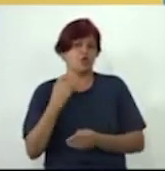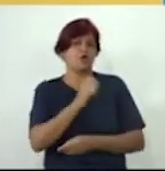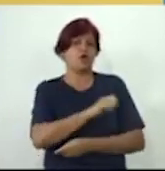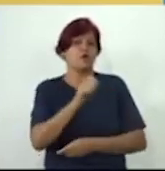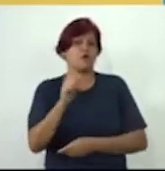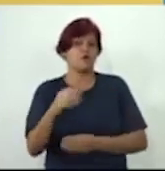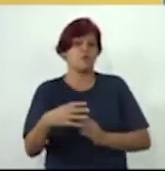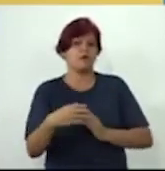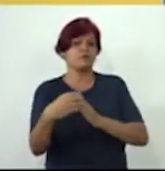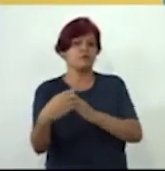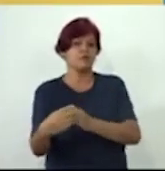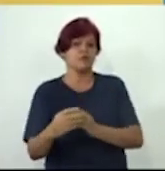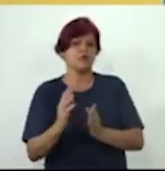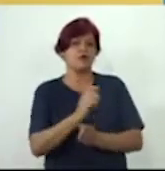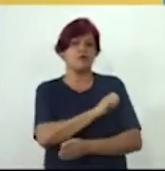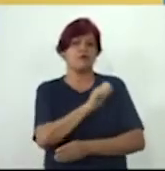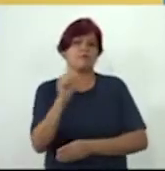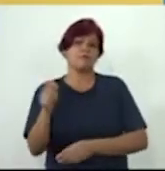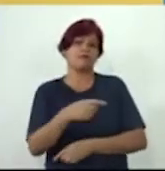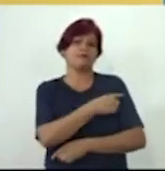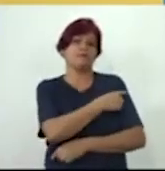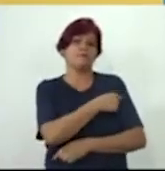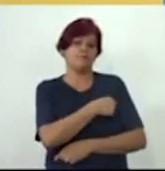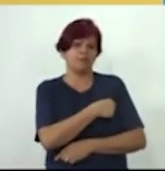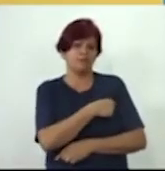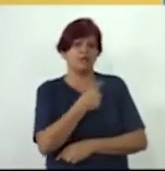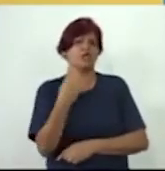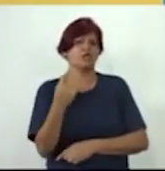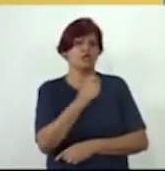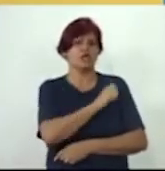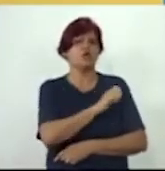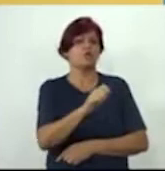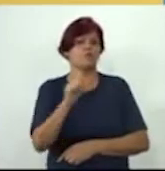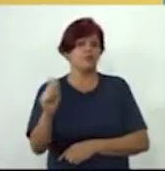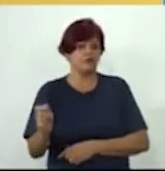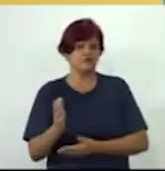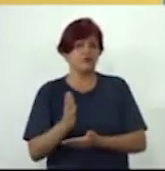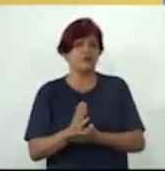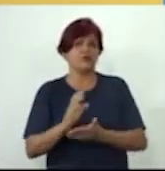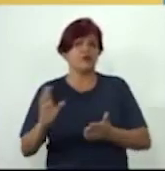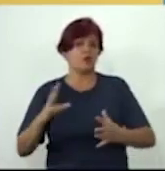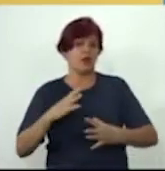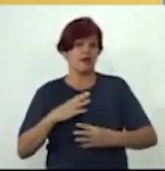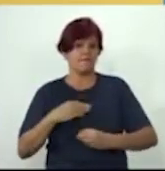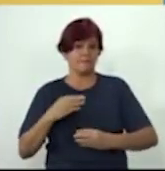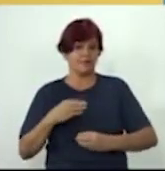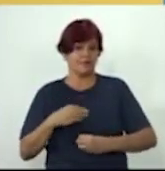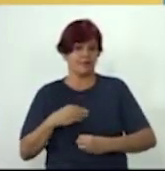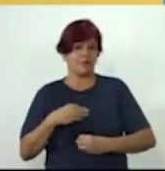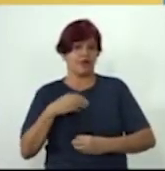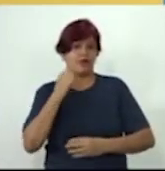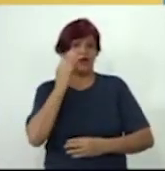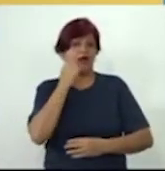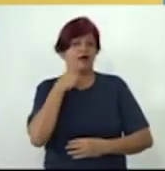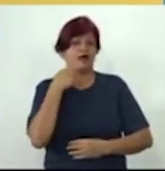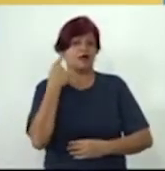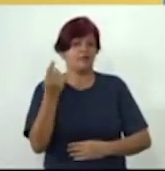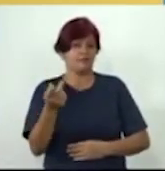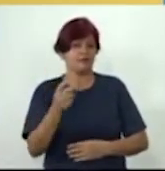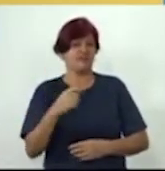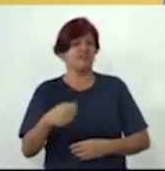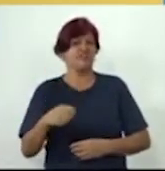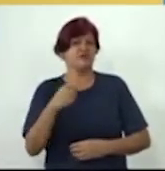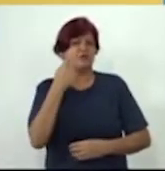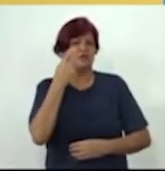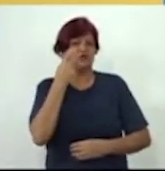las escuelas primarias y con los profesores de la escuela pedagógica. Y además deben observar